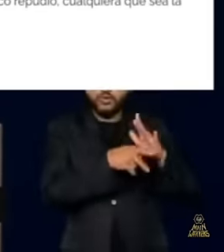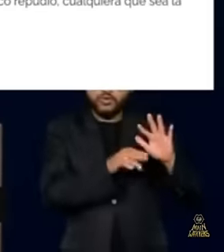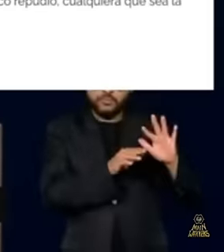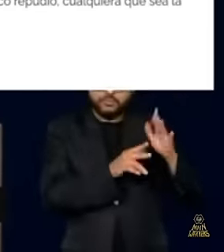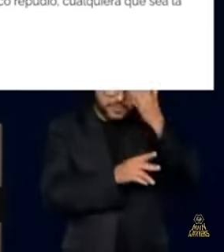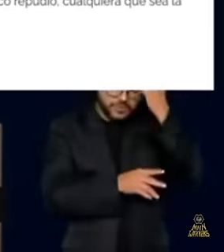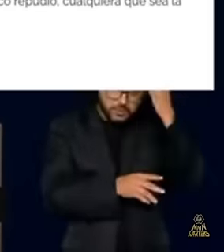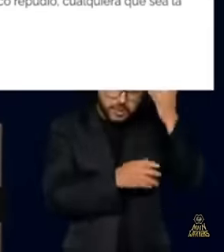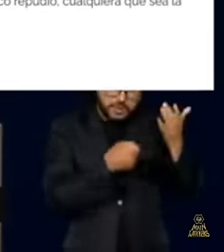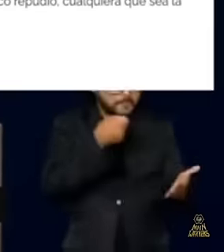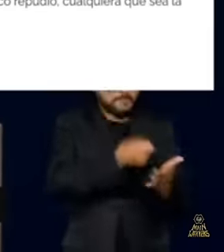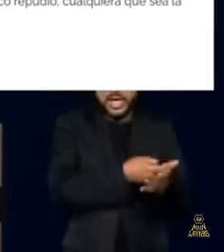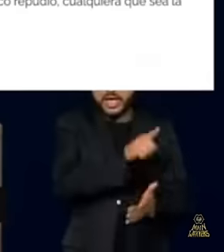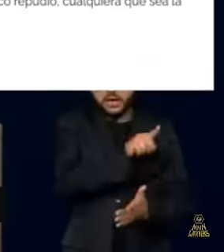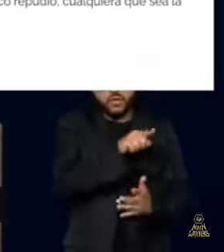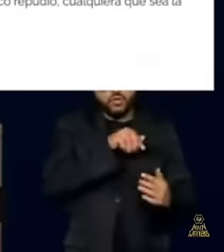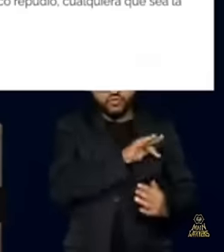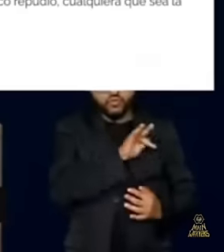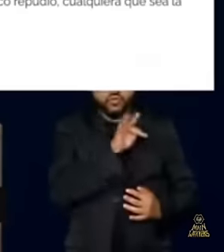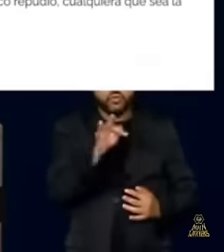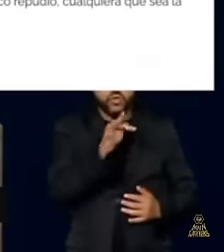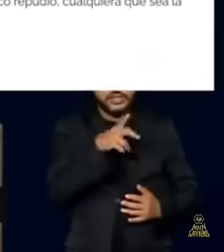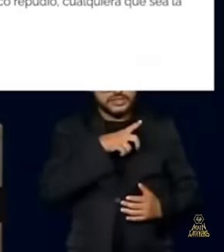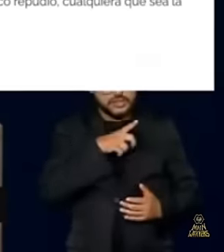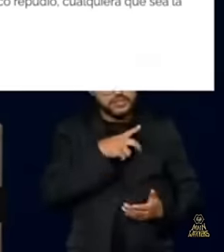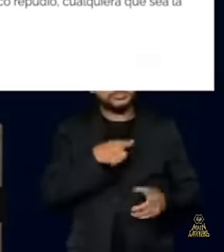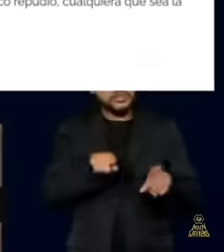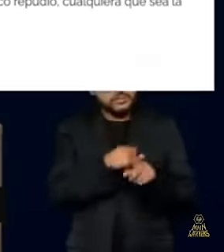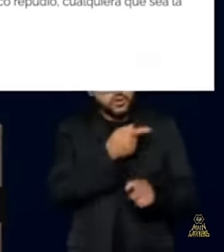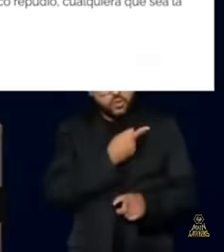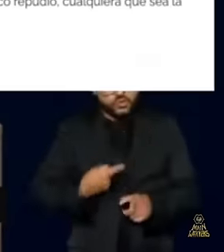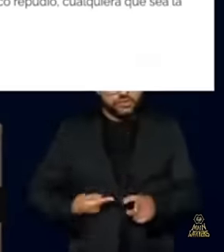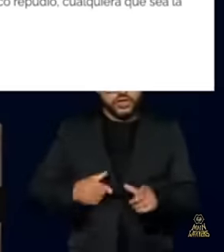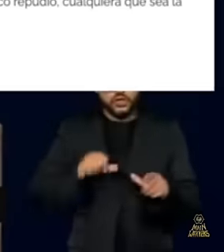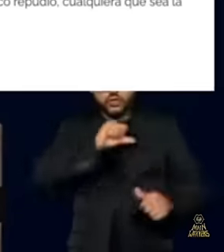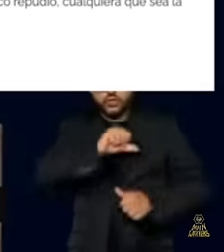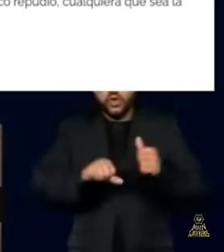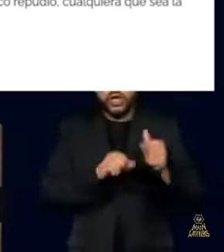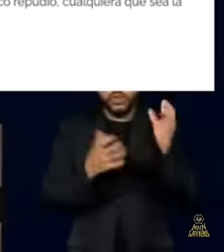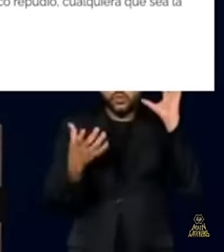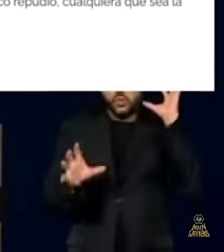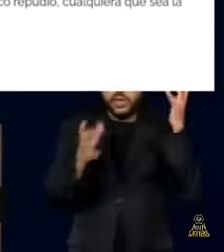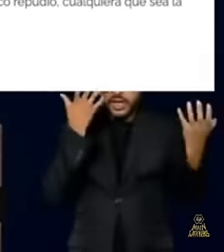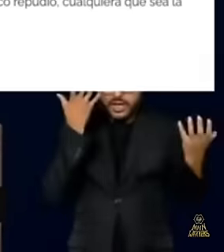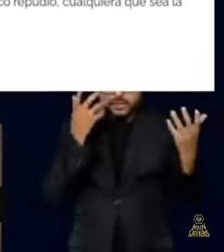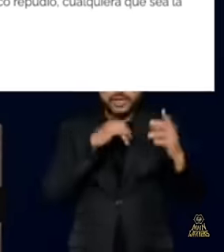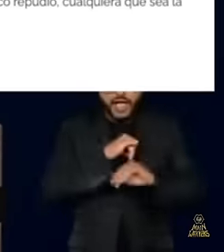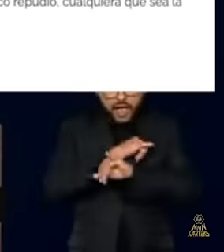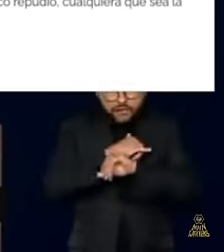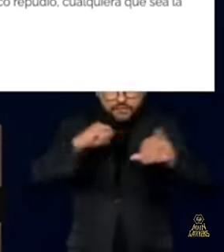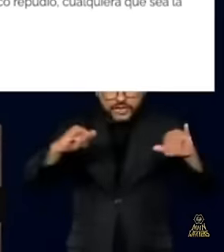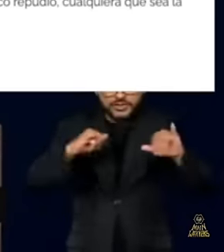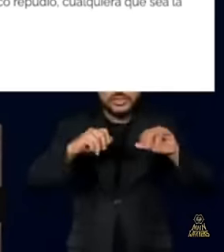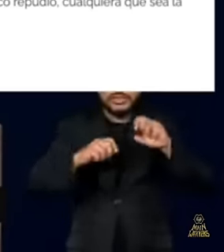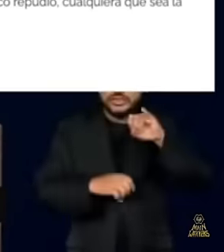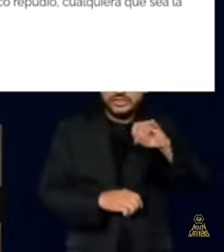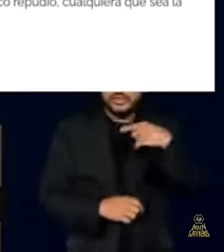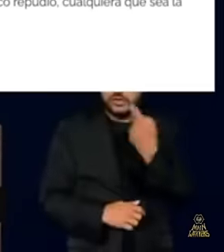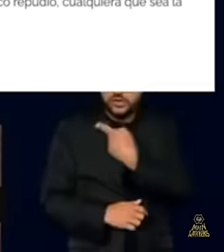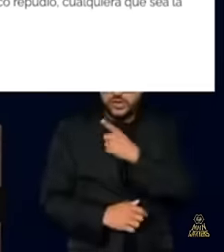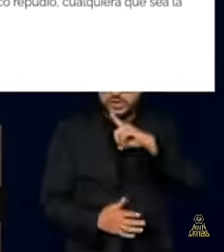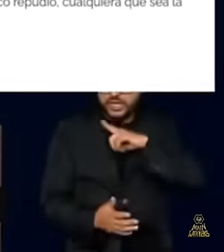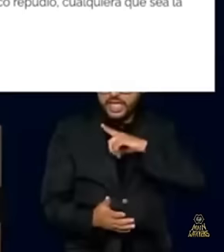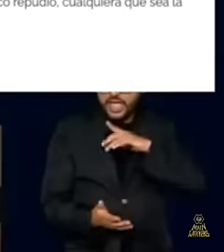y de la Convención de Viena sobre Relaciones Diplomáticas que, en su artículo 22, establece que los lugares de una misión diplomática